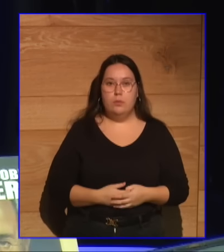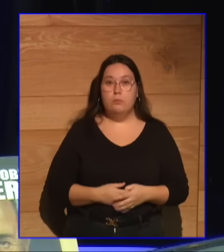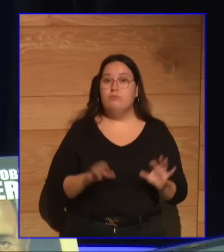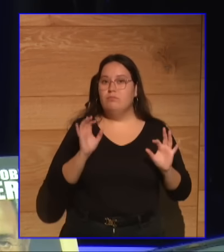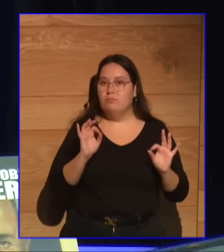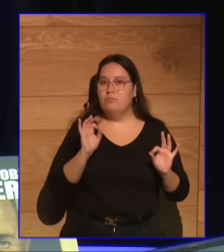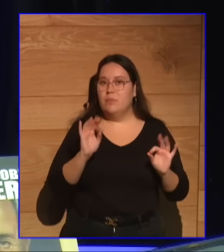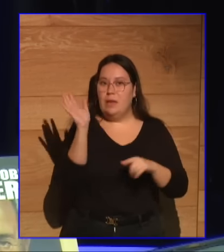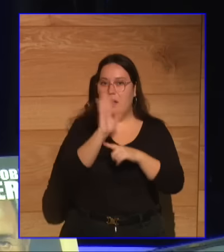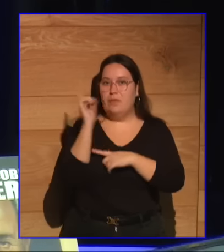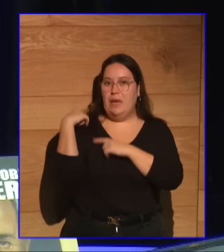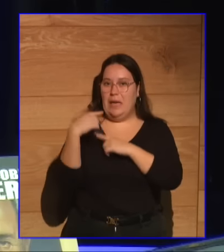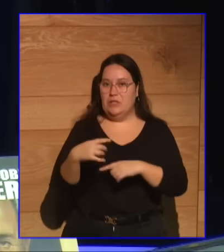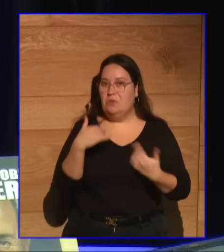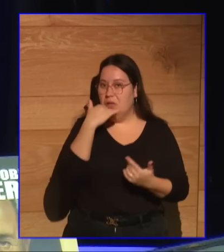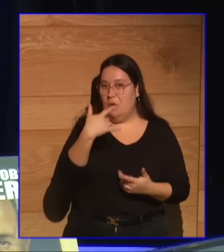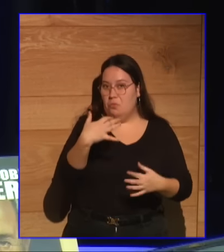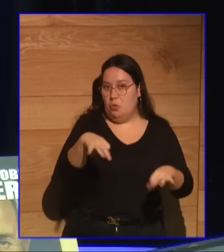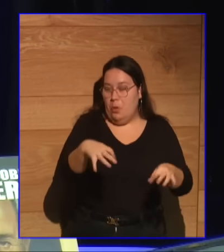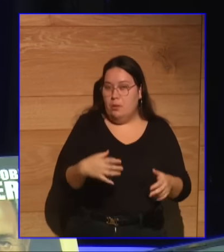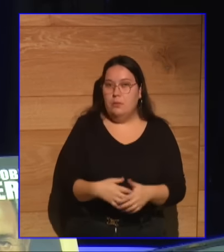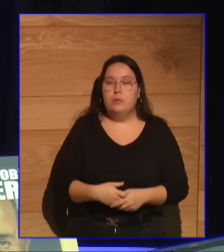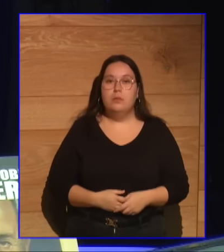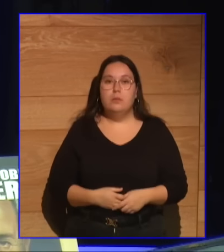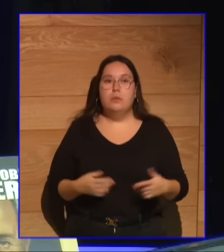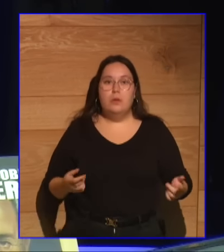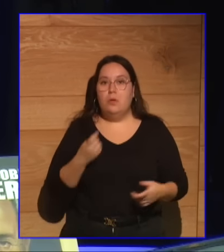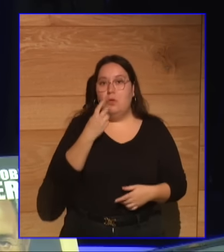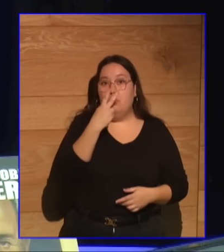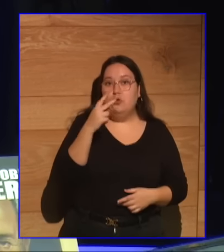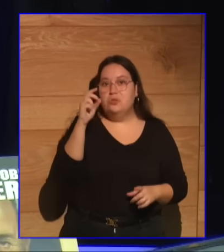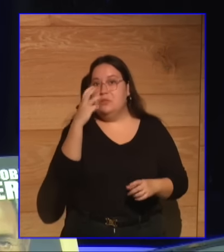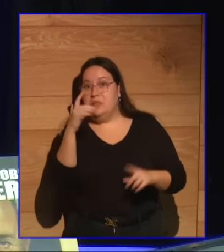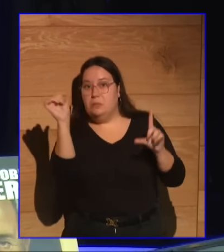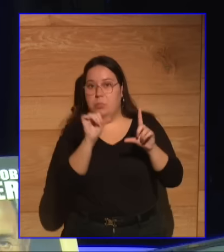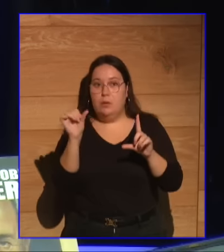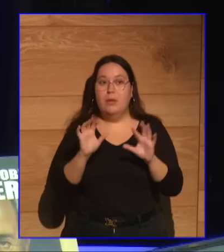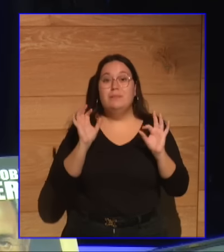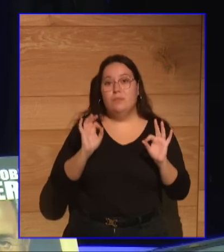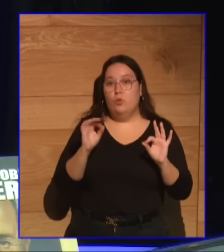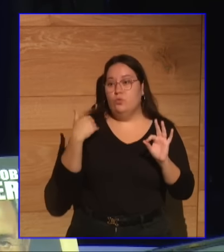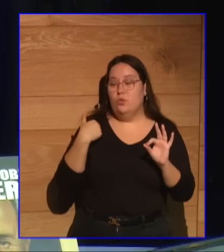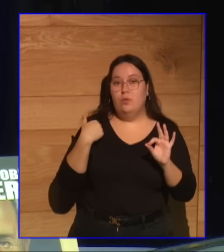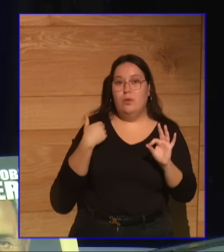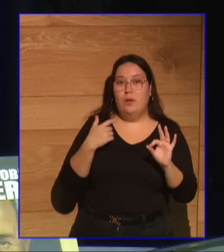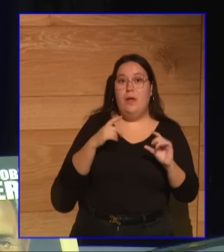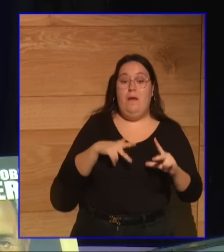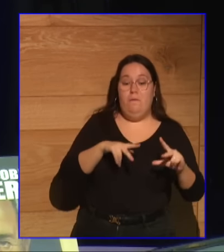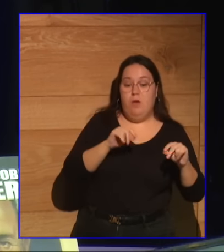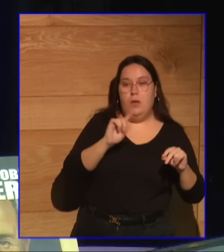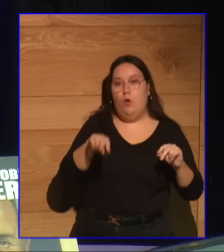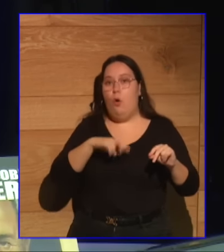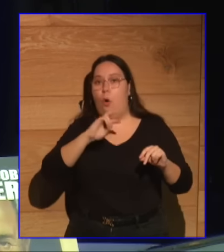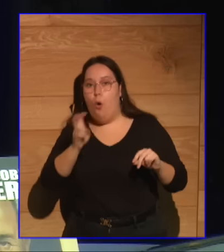en el cine clásico era prácticamente lo habitual. Dos películas, tres películas, también es verdad que acababan de dirigir y se ponían a trabajar en otra y ya alguien